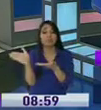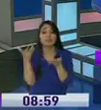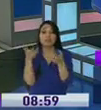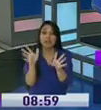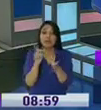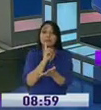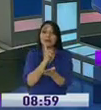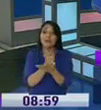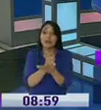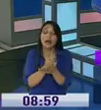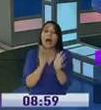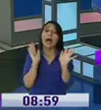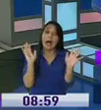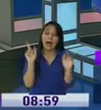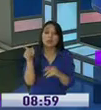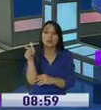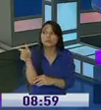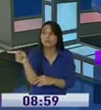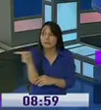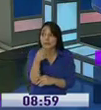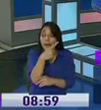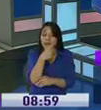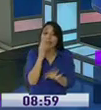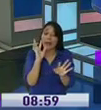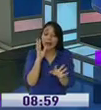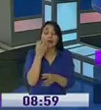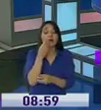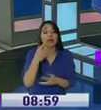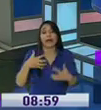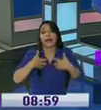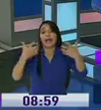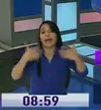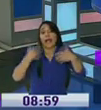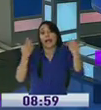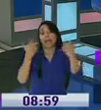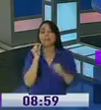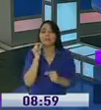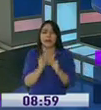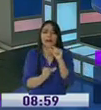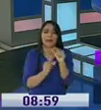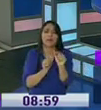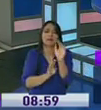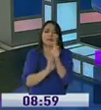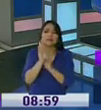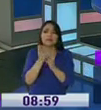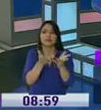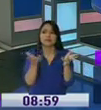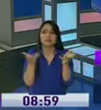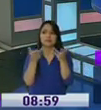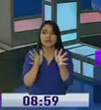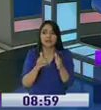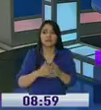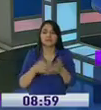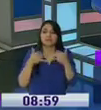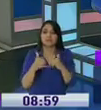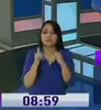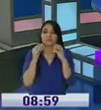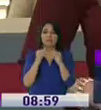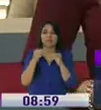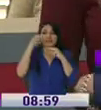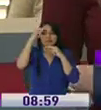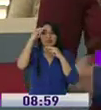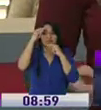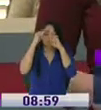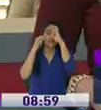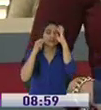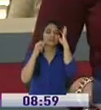entonces, ya, vayan ustedes, de una vez. Bueno, ahí claro, vamos a ver, poco a poco vamos avanzando junto a ustedes. Ahora continuamos nosotros con más noticias y algo que